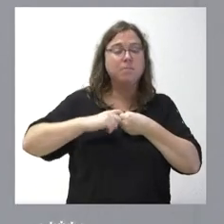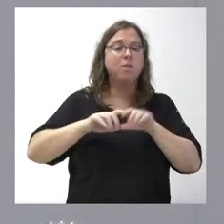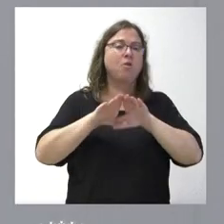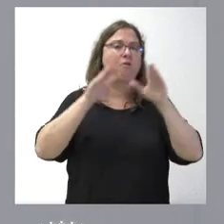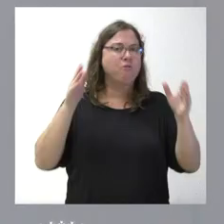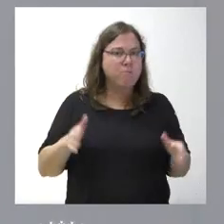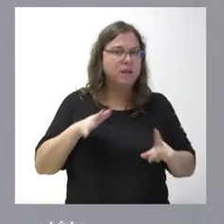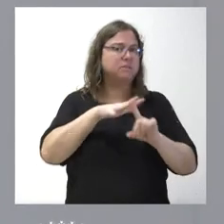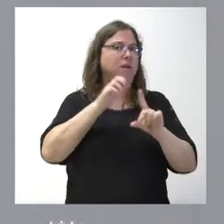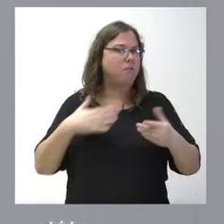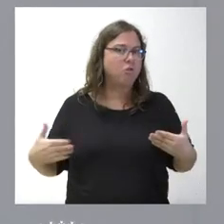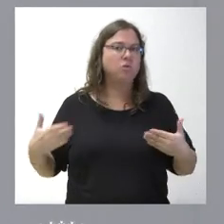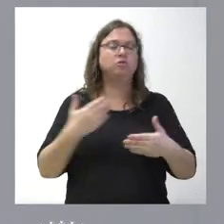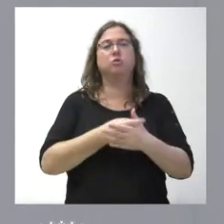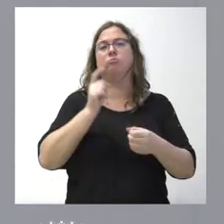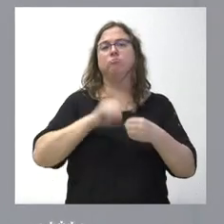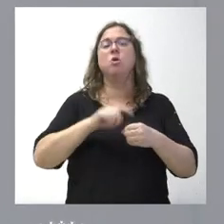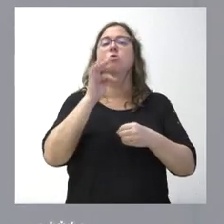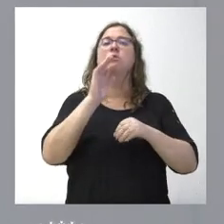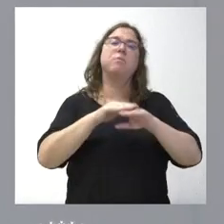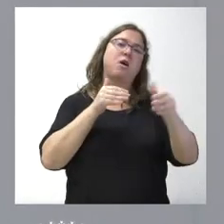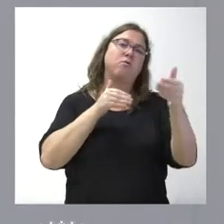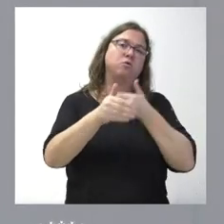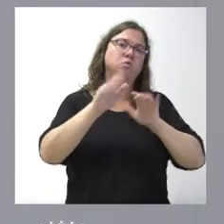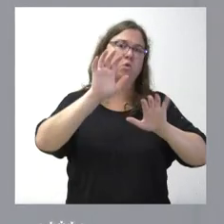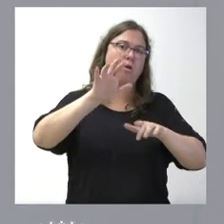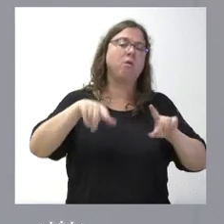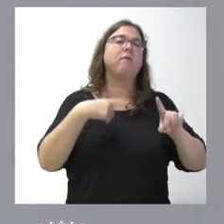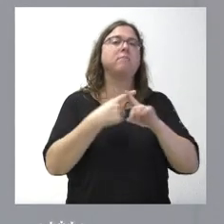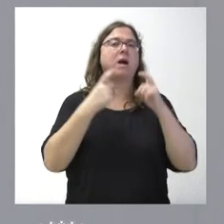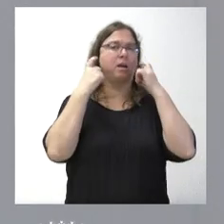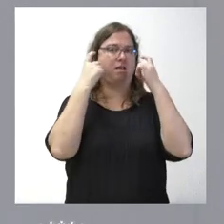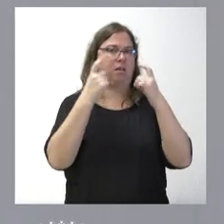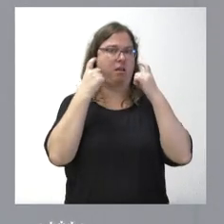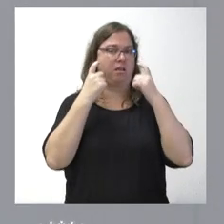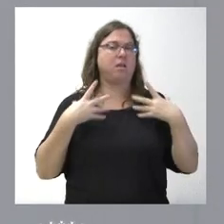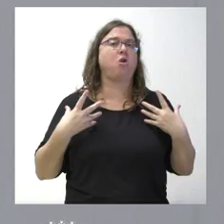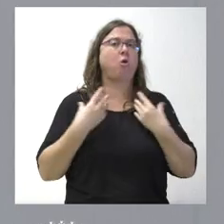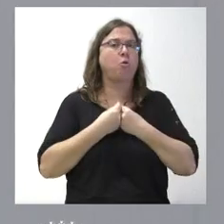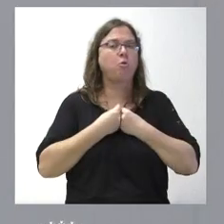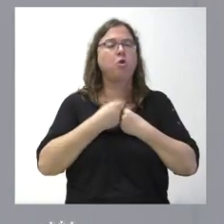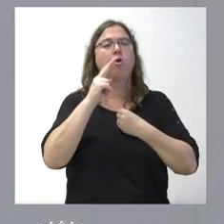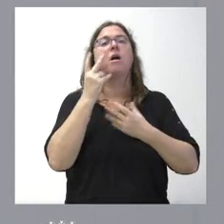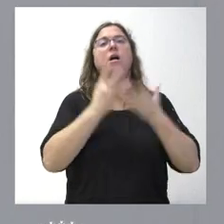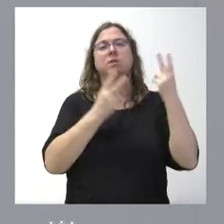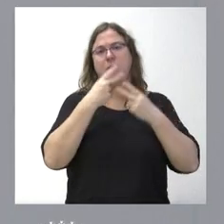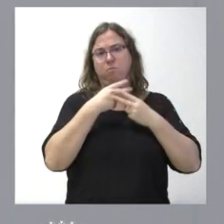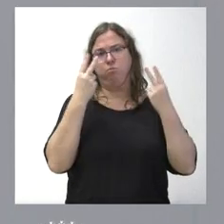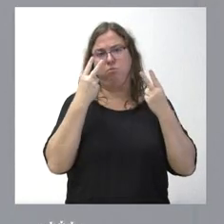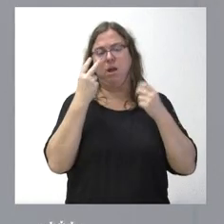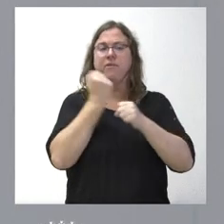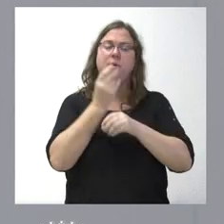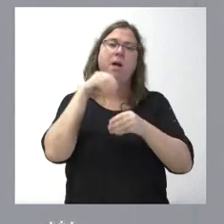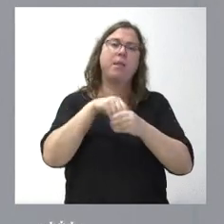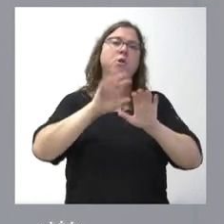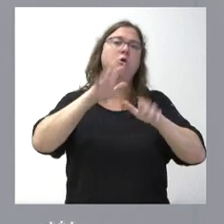pues sea positivo para el futuro de León y también intentando trabajar conjuntamente con las otras administraciones públicas que operan en León